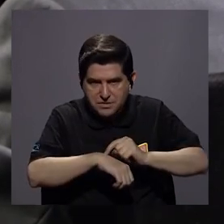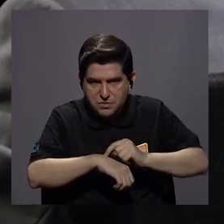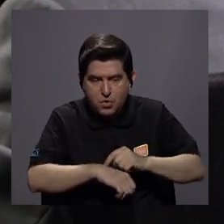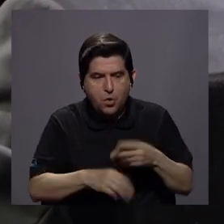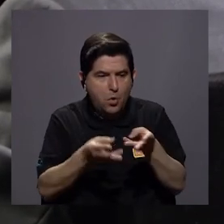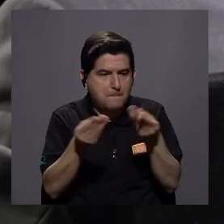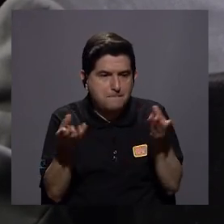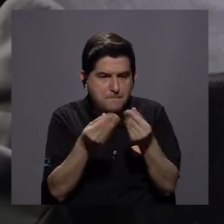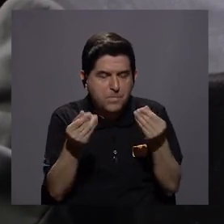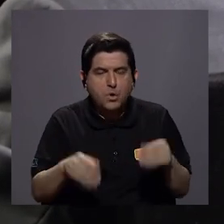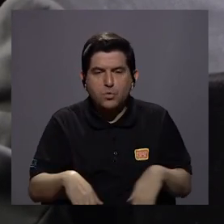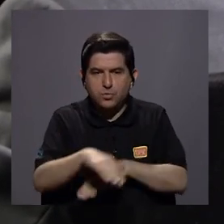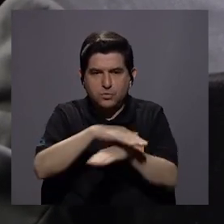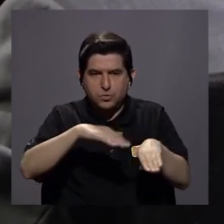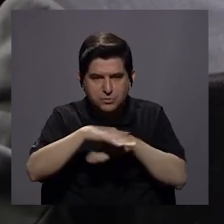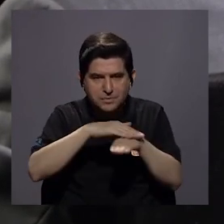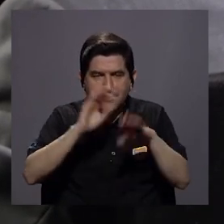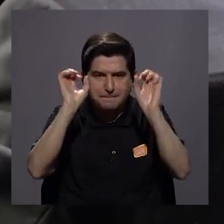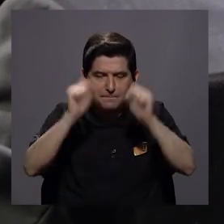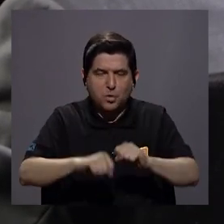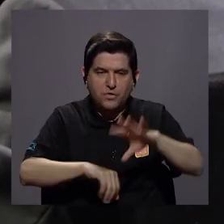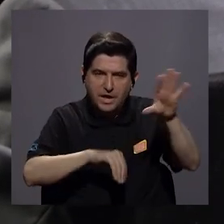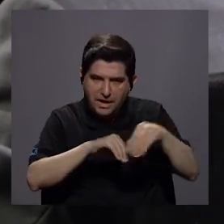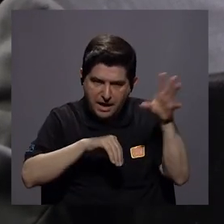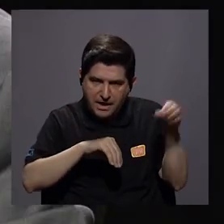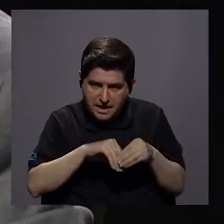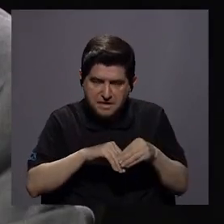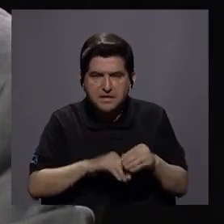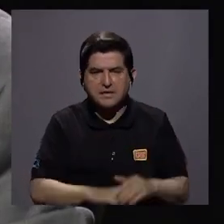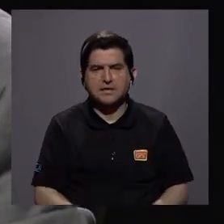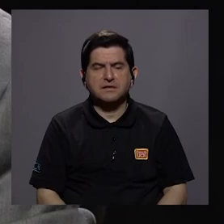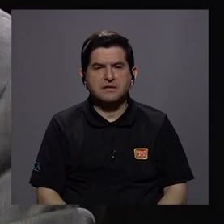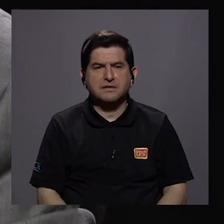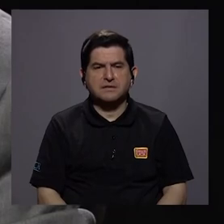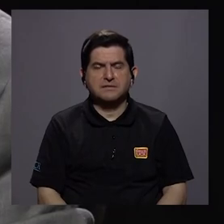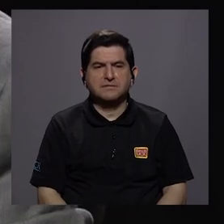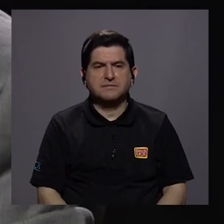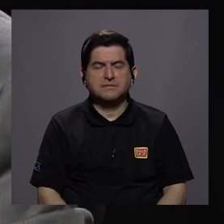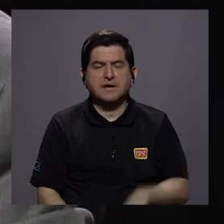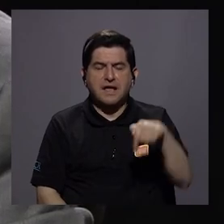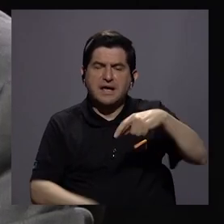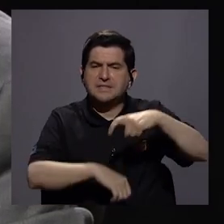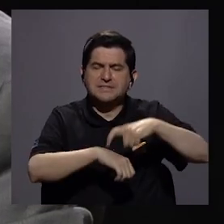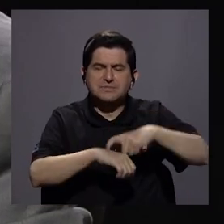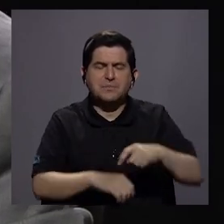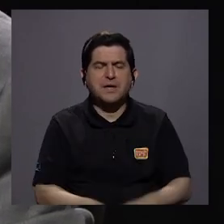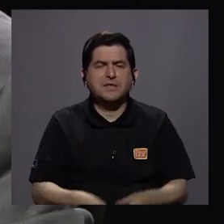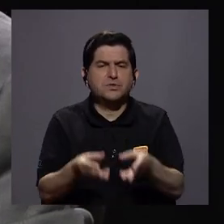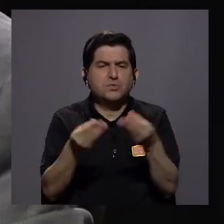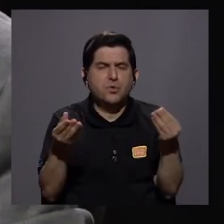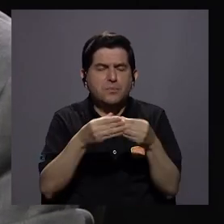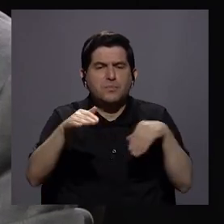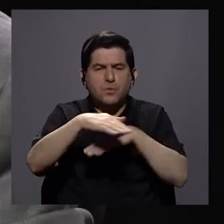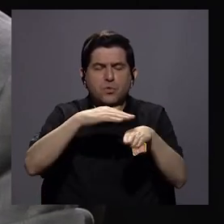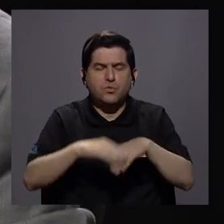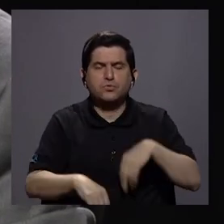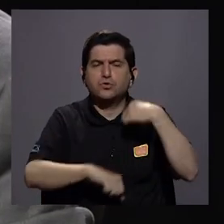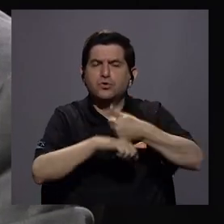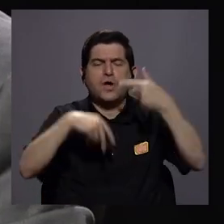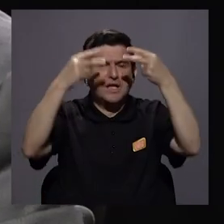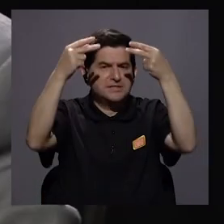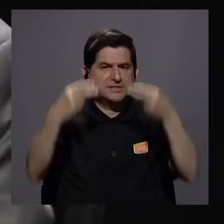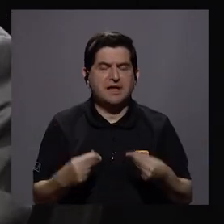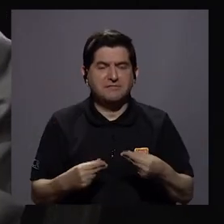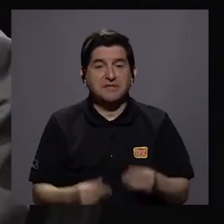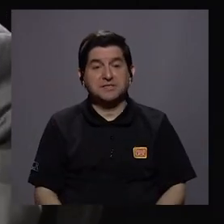que esos productos de canasta básica pueden irse sumando más. Bueno, resulta que hoy día la canasta básica la decide Hacienda, uh-huh,